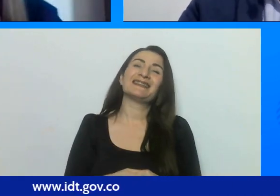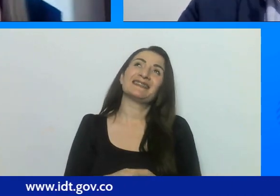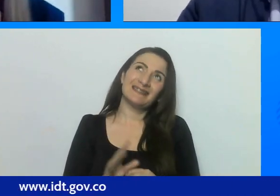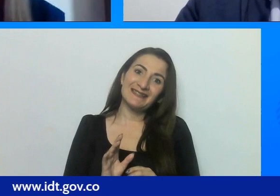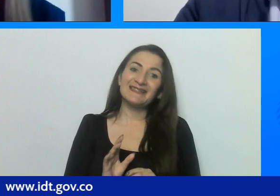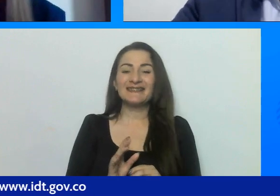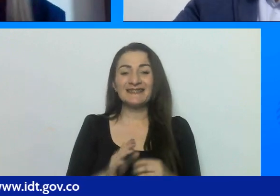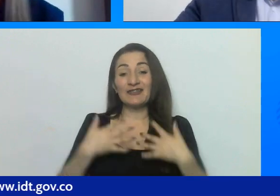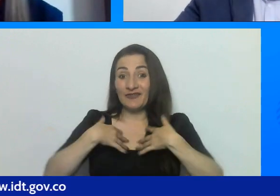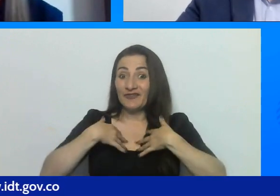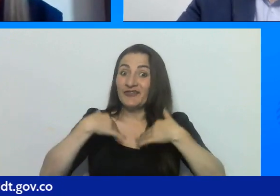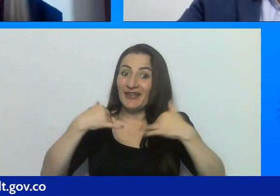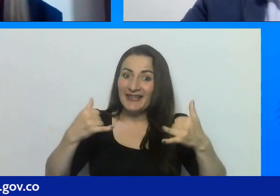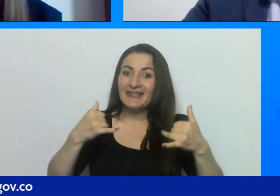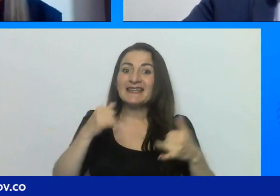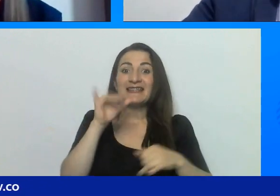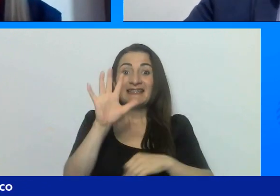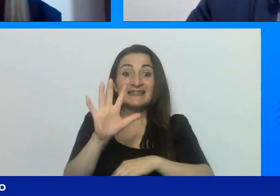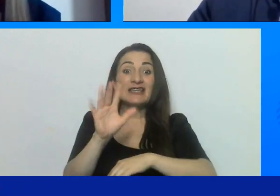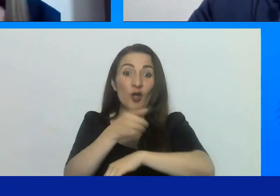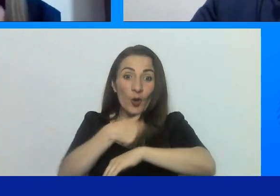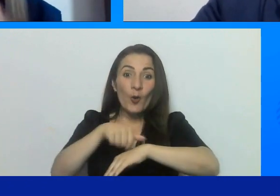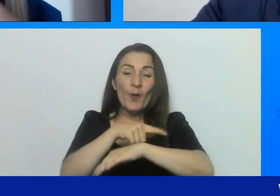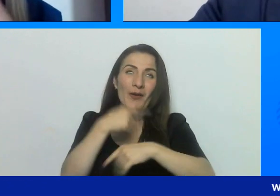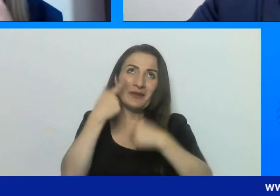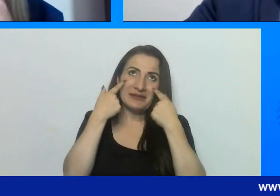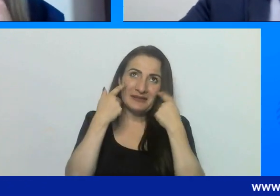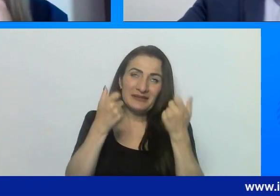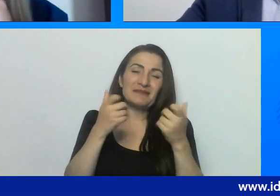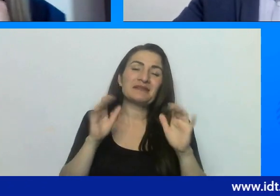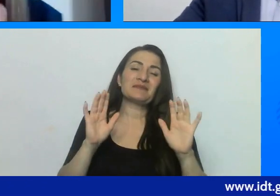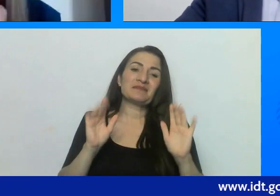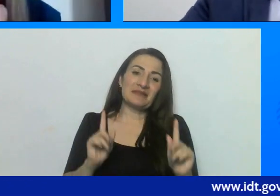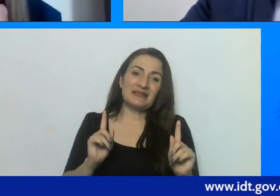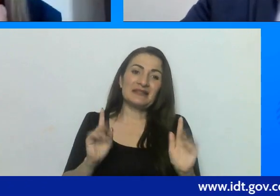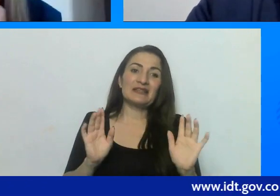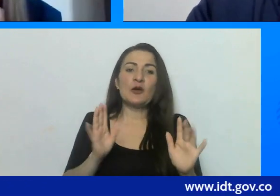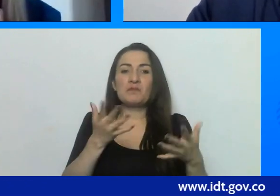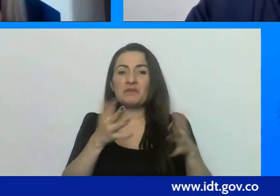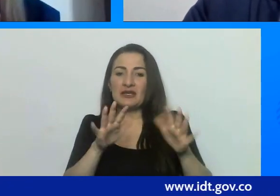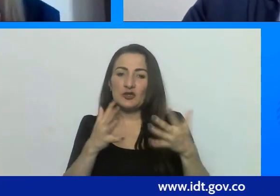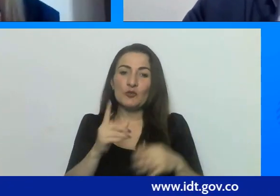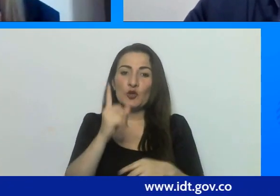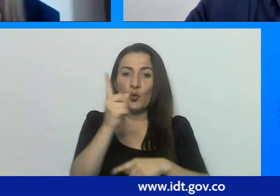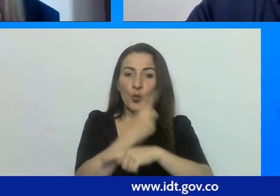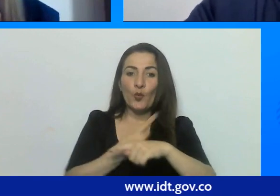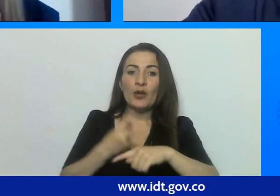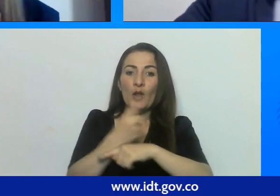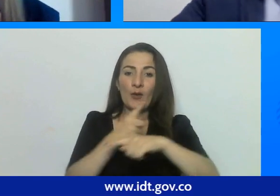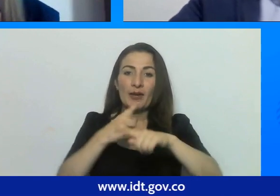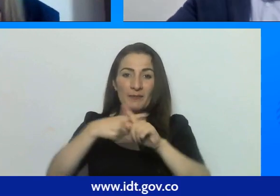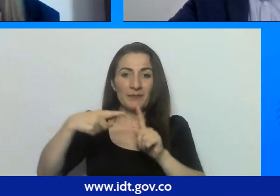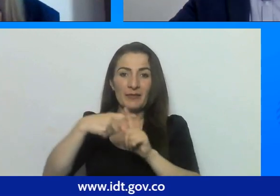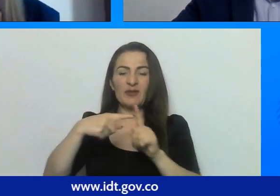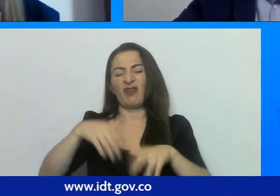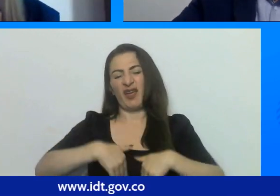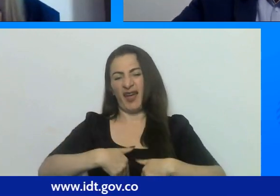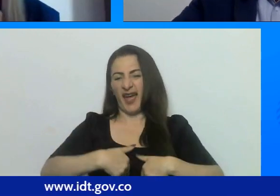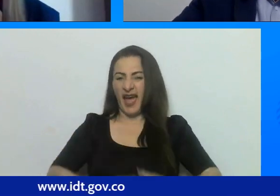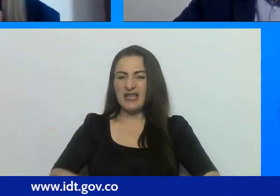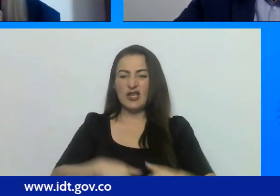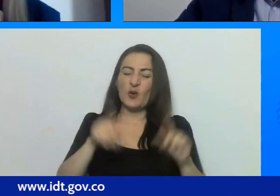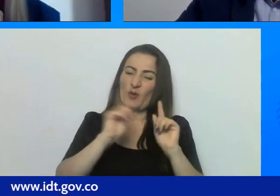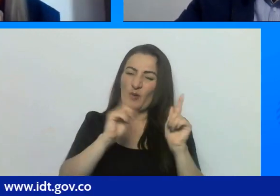Estaríamos felices de escucharte 5 horas, claro que sí. No, Más o menos 1 hora y media, profe. Se cansarían, ¿no? Tanto tiempo.